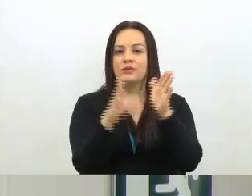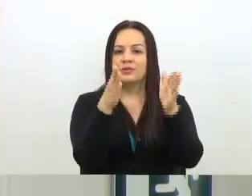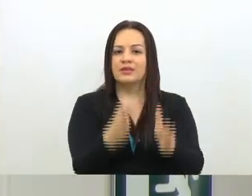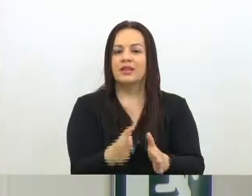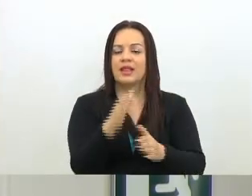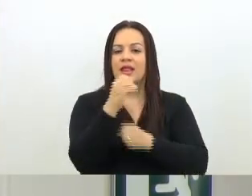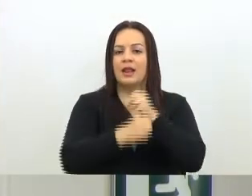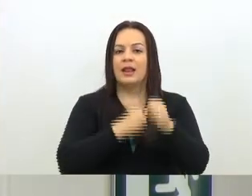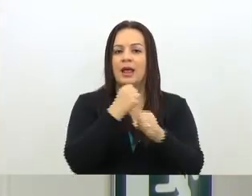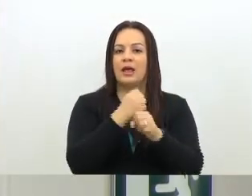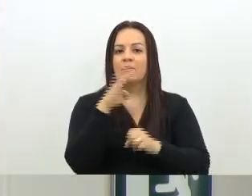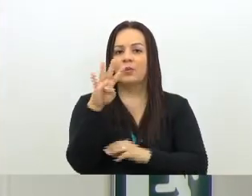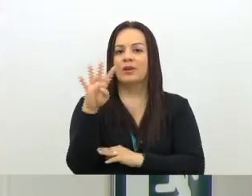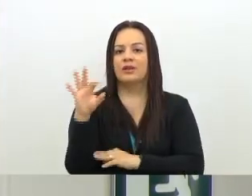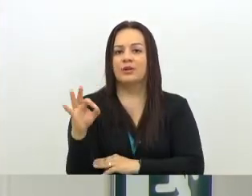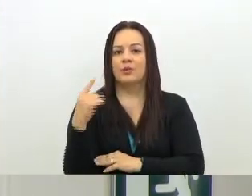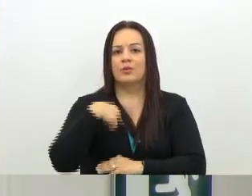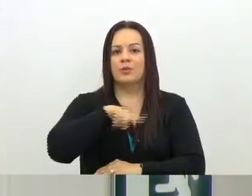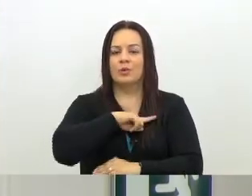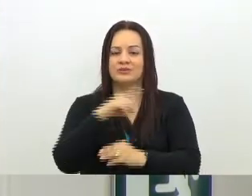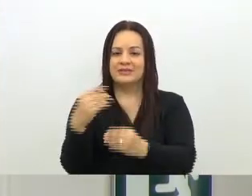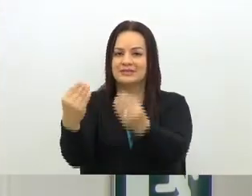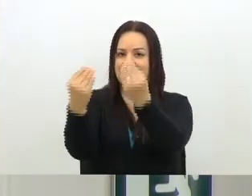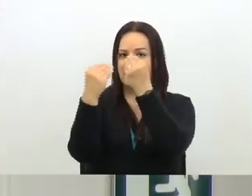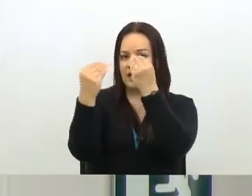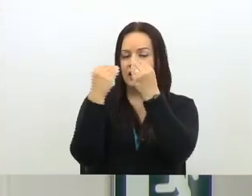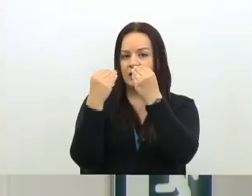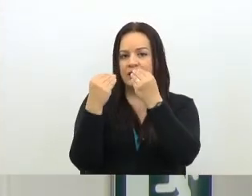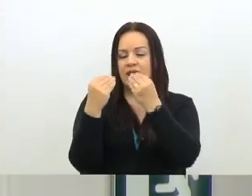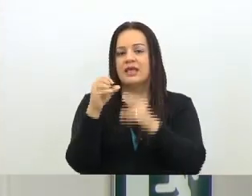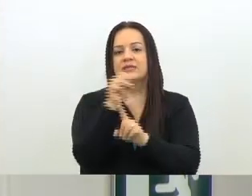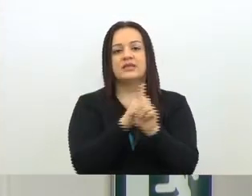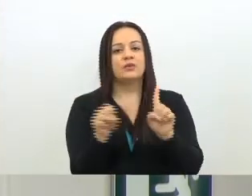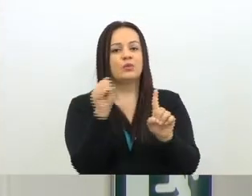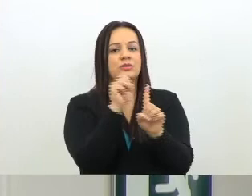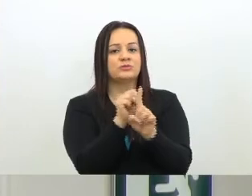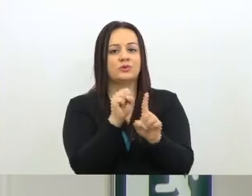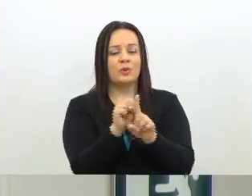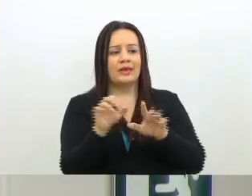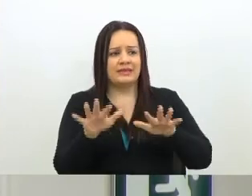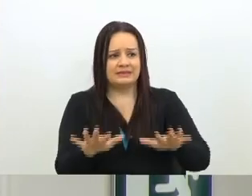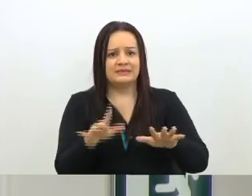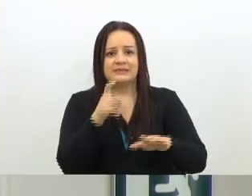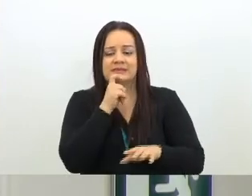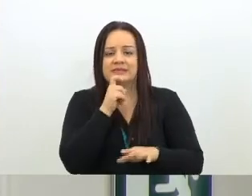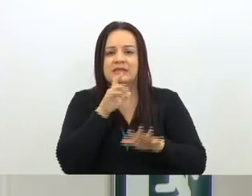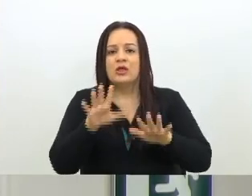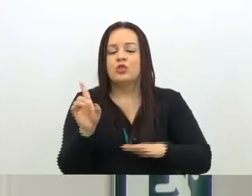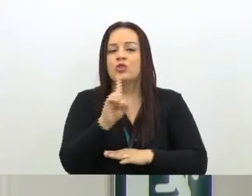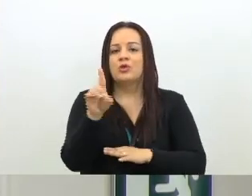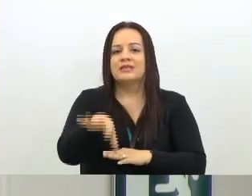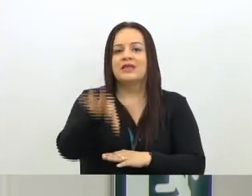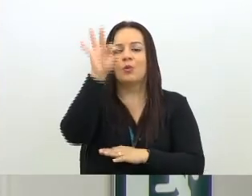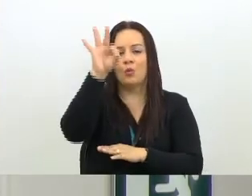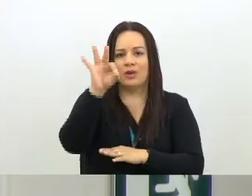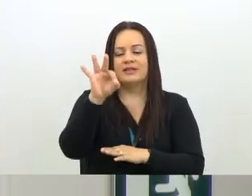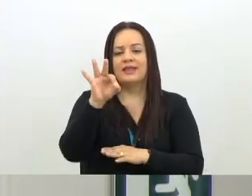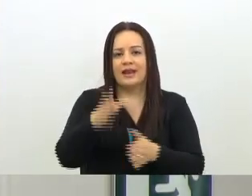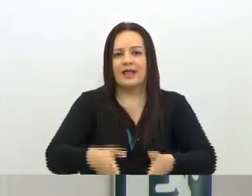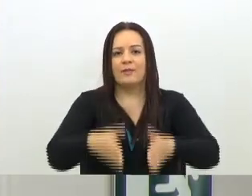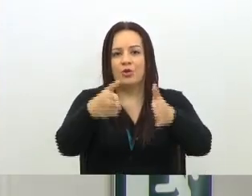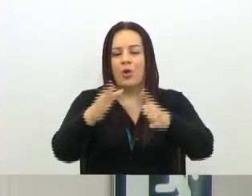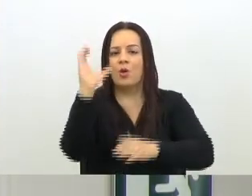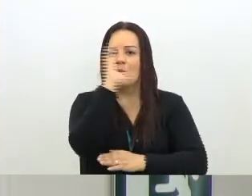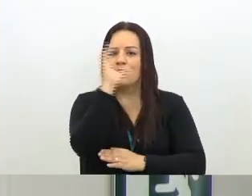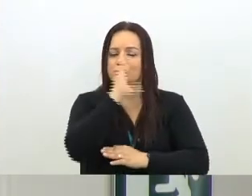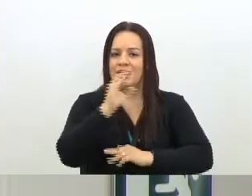49, quienes nos enseñaron que en posiciones ponderadas es donde se encuentra el camino a la búsqueda de